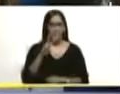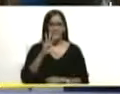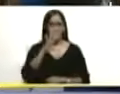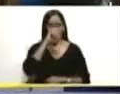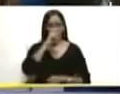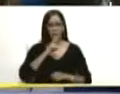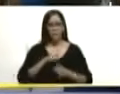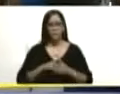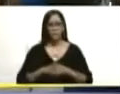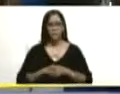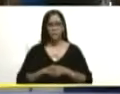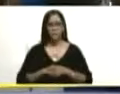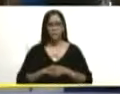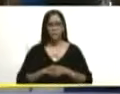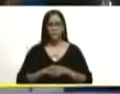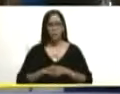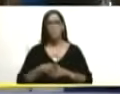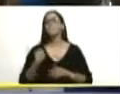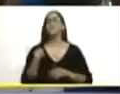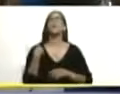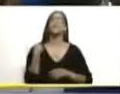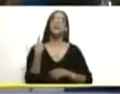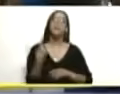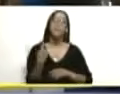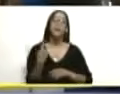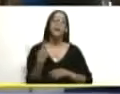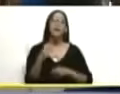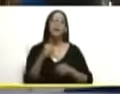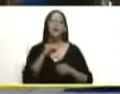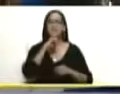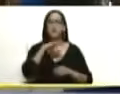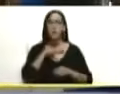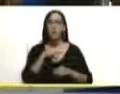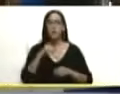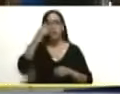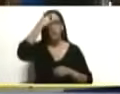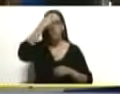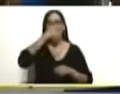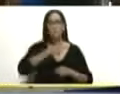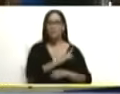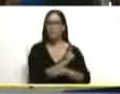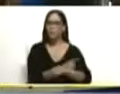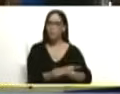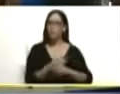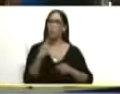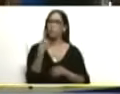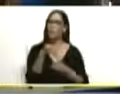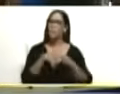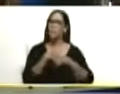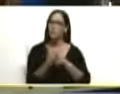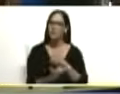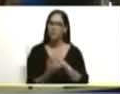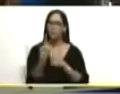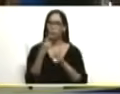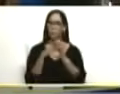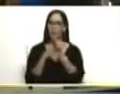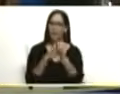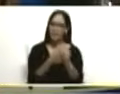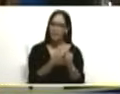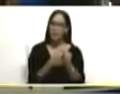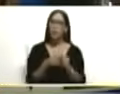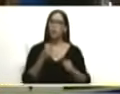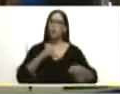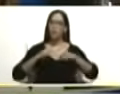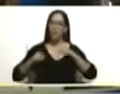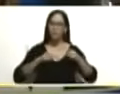años de por primera vez en la historia el pueblo en el poder con un proyecto, con una guía, con una